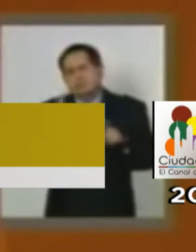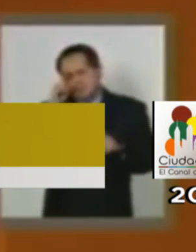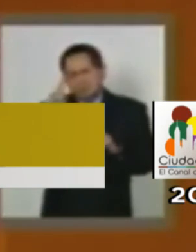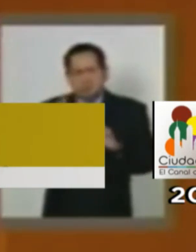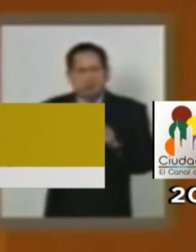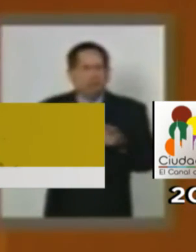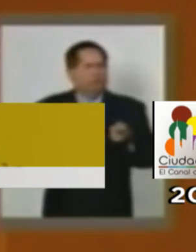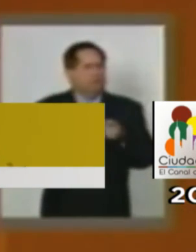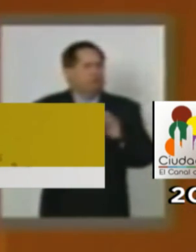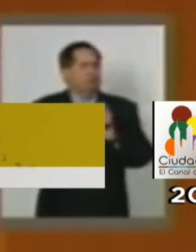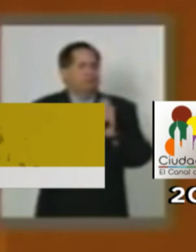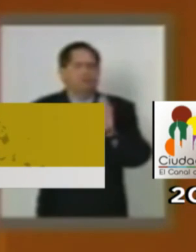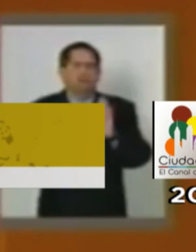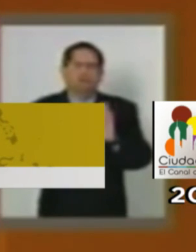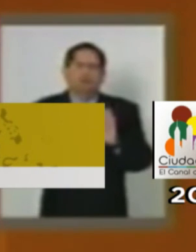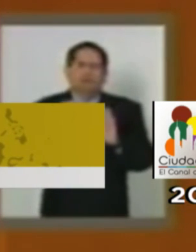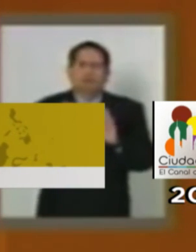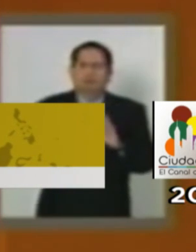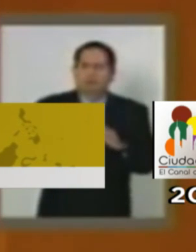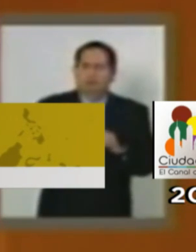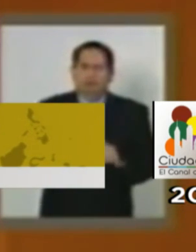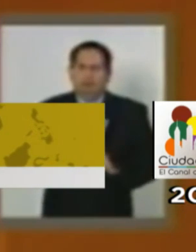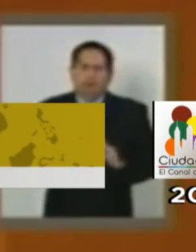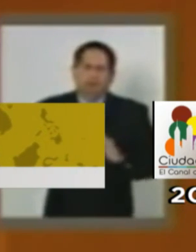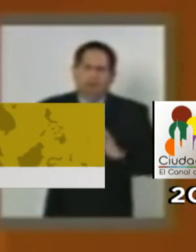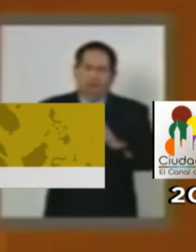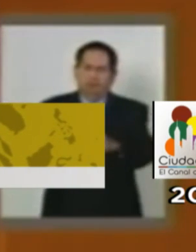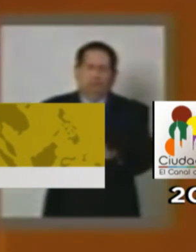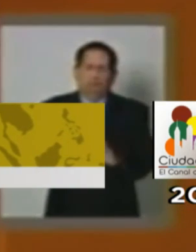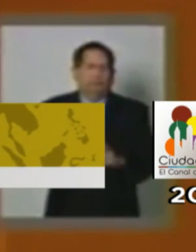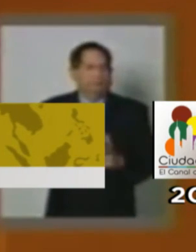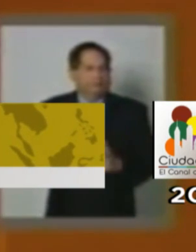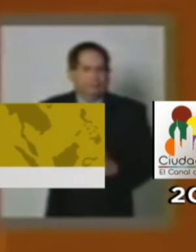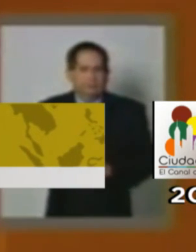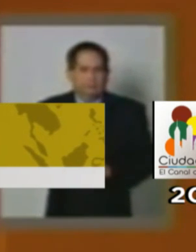normar a las Fuerzas Armadas.